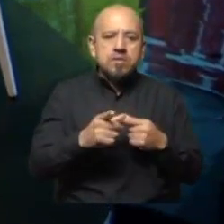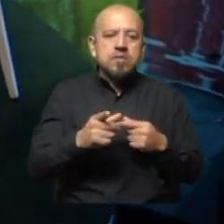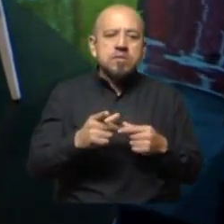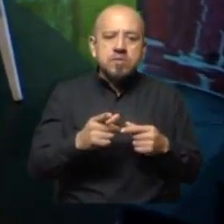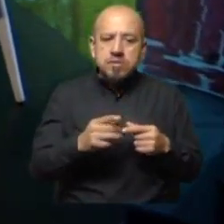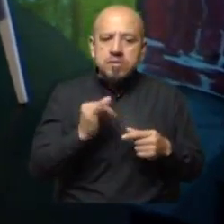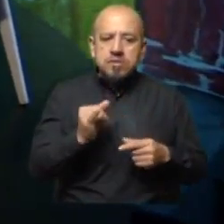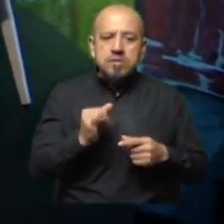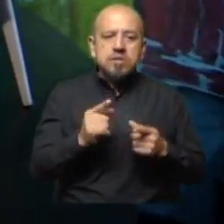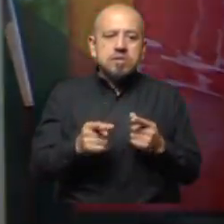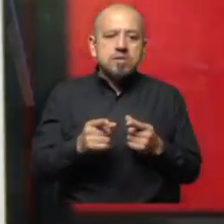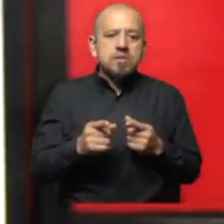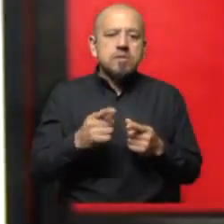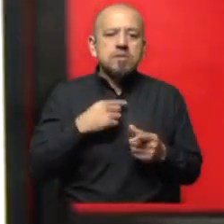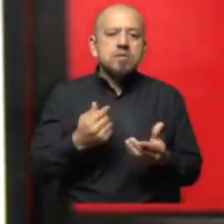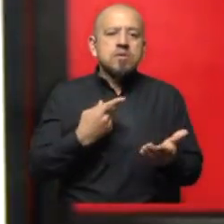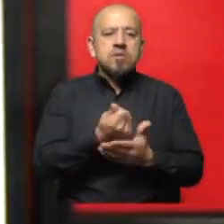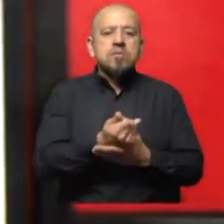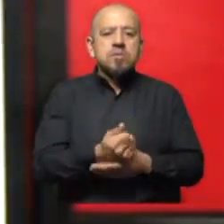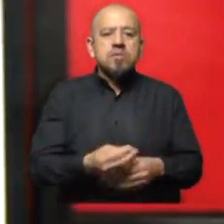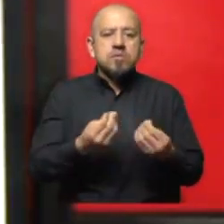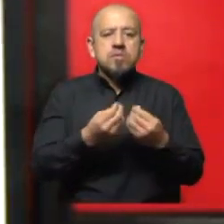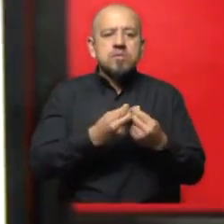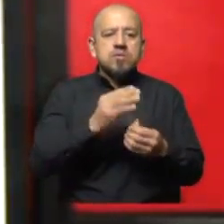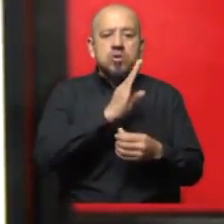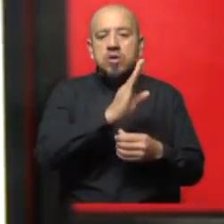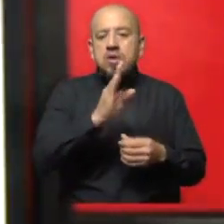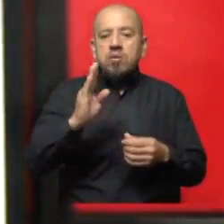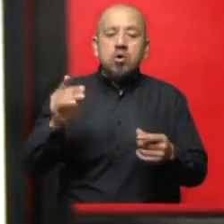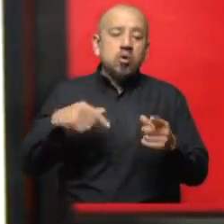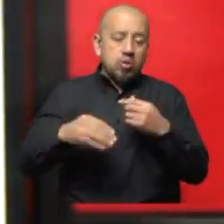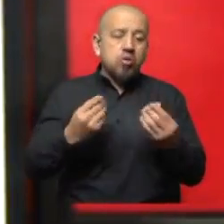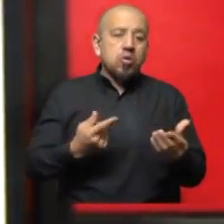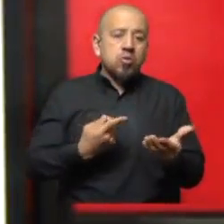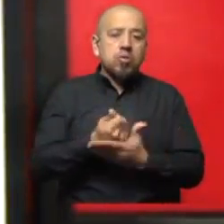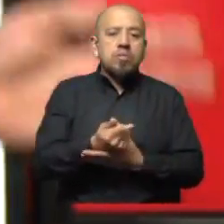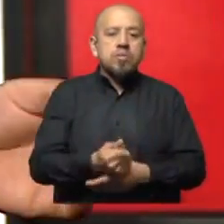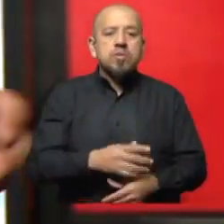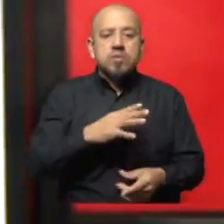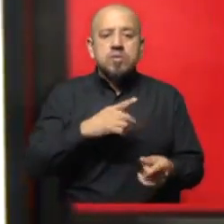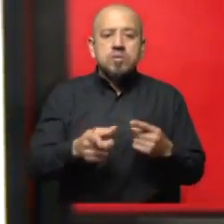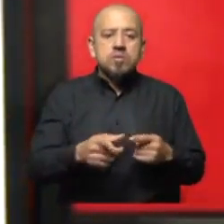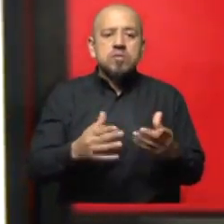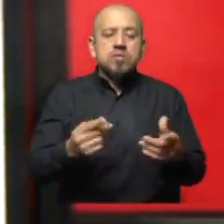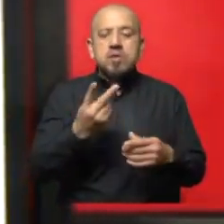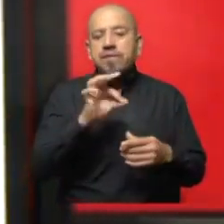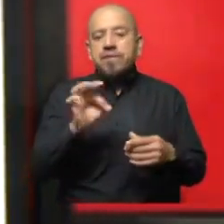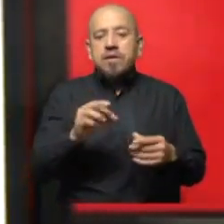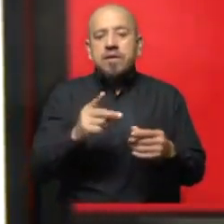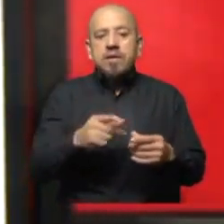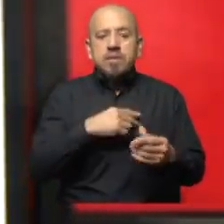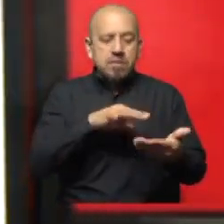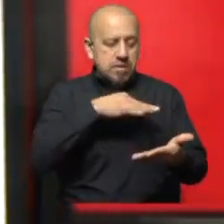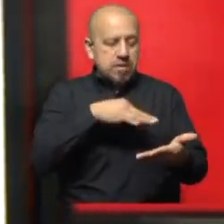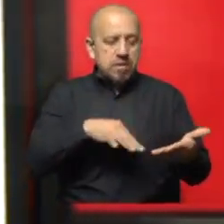tengo como una adicción a comprar mucho libro compro mucho libro y tengo para ti para atrás tendré como 20 para leer ponerle pero